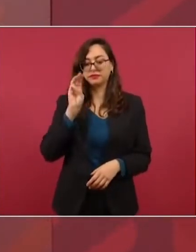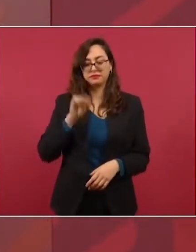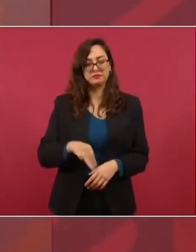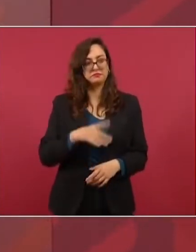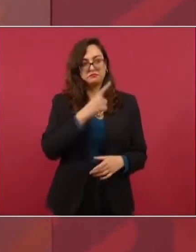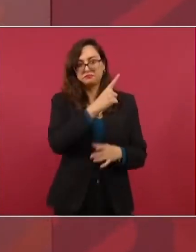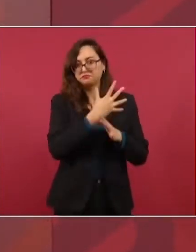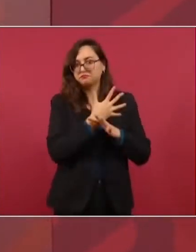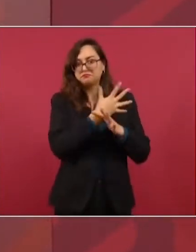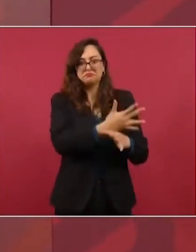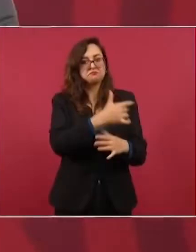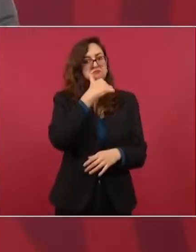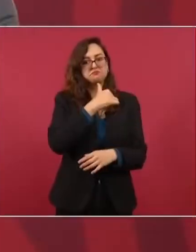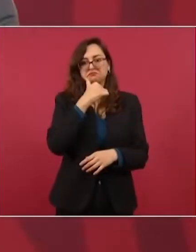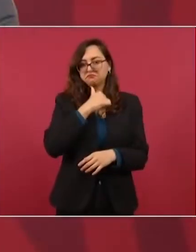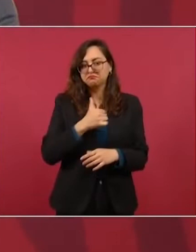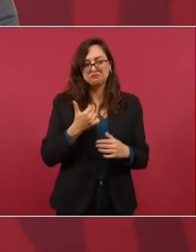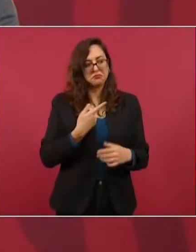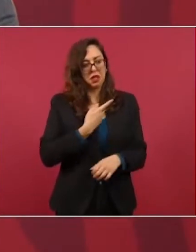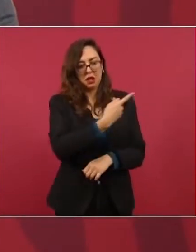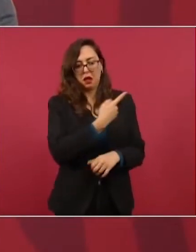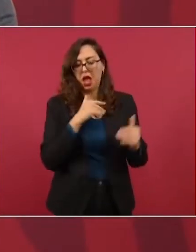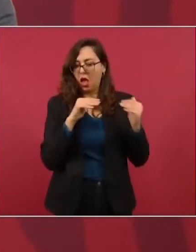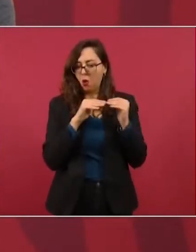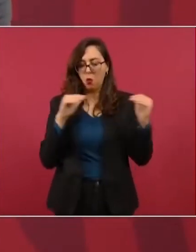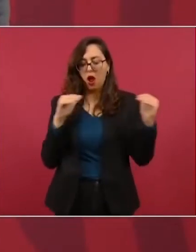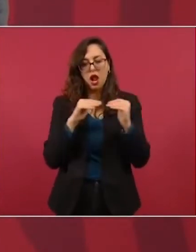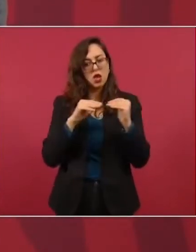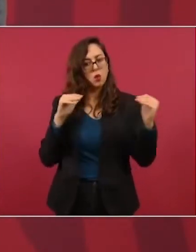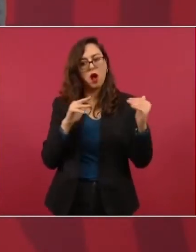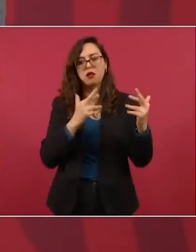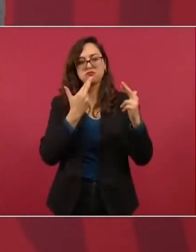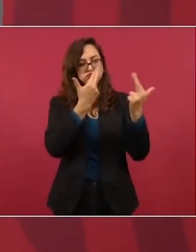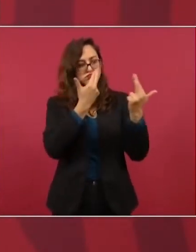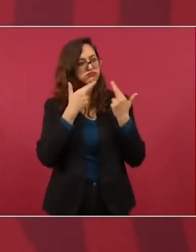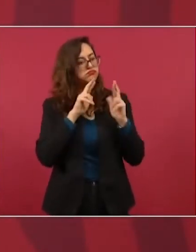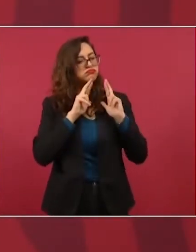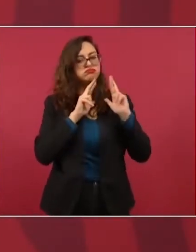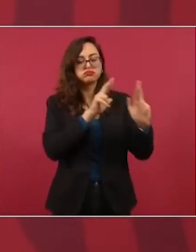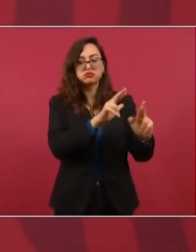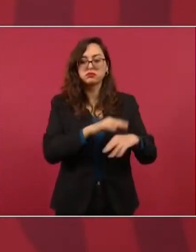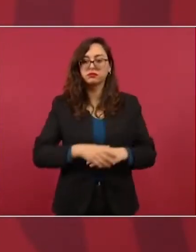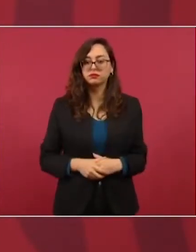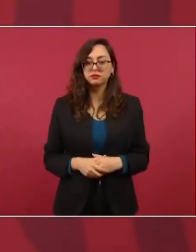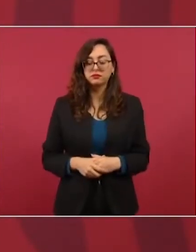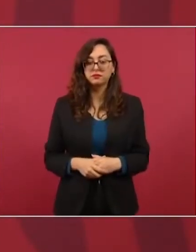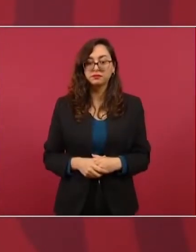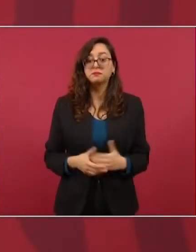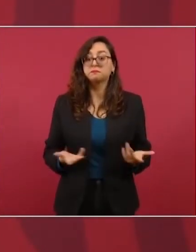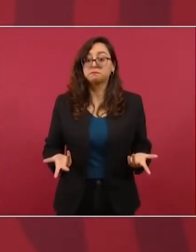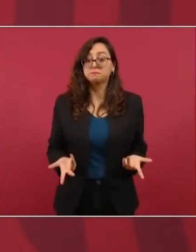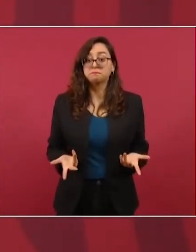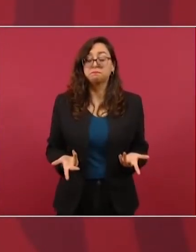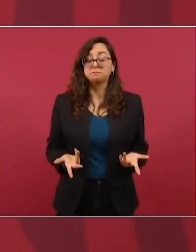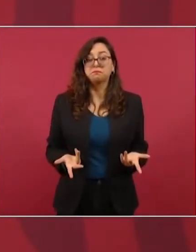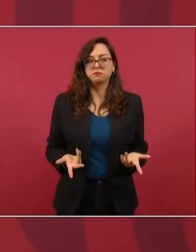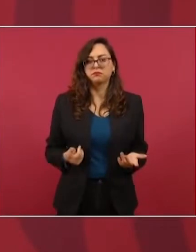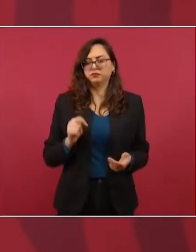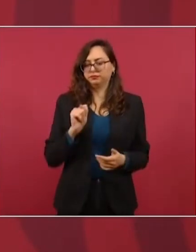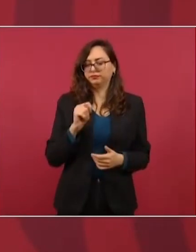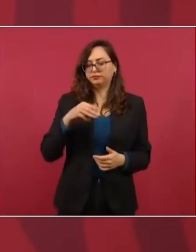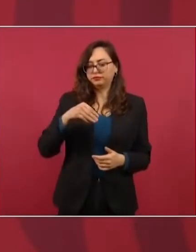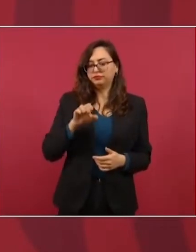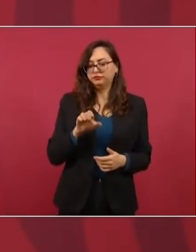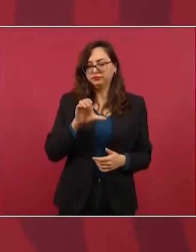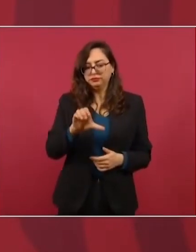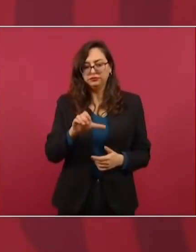que califica como histórico en la comunicación política mundial, se hace patente la contradicción en el tan presumido gabinete paritario